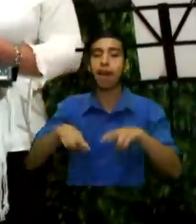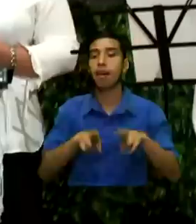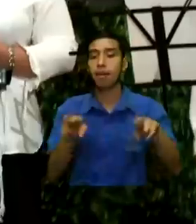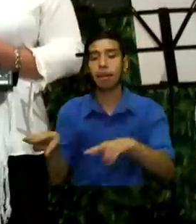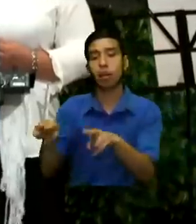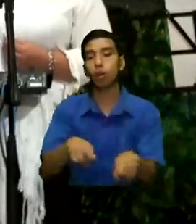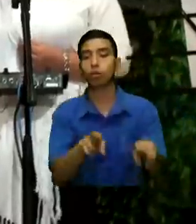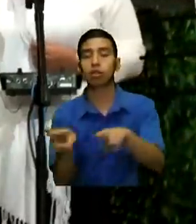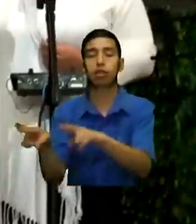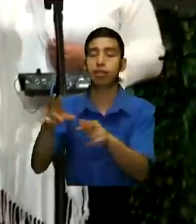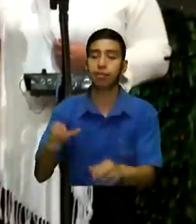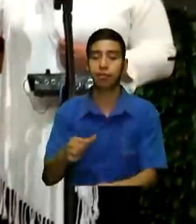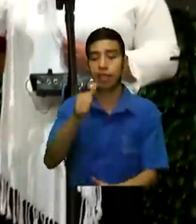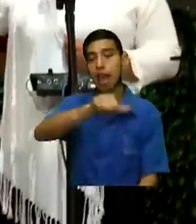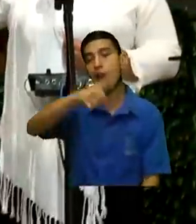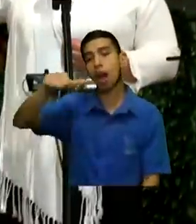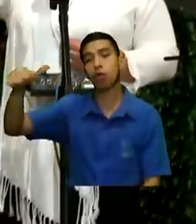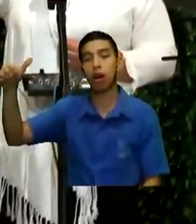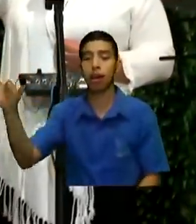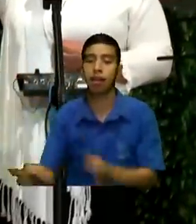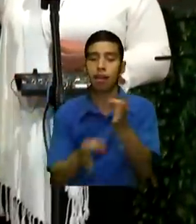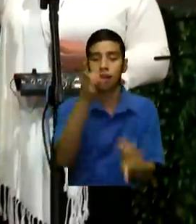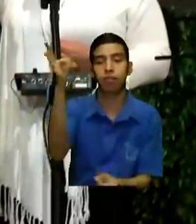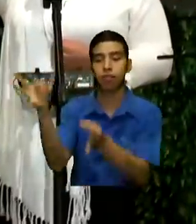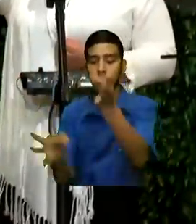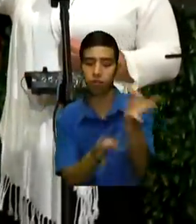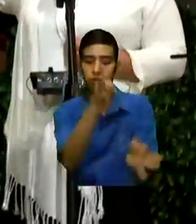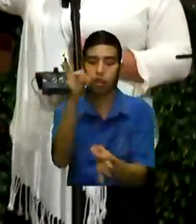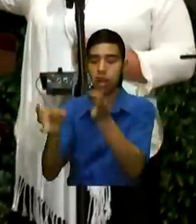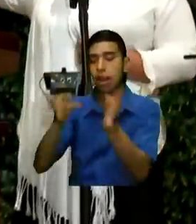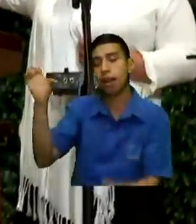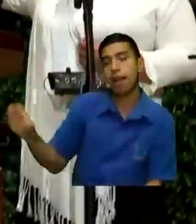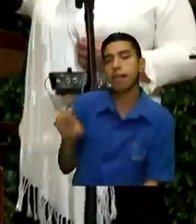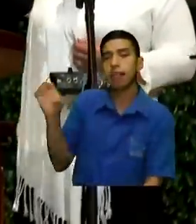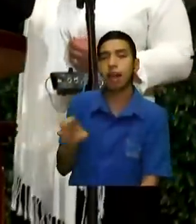viva, ríos de agua viva que saltan para vida eterna.